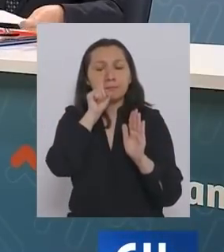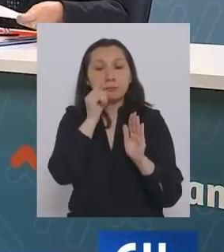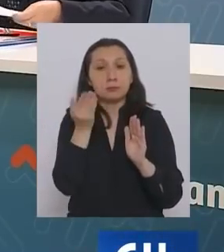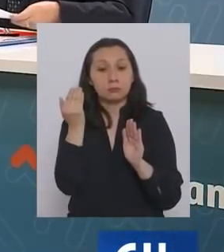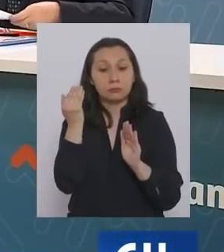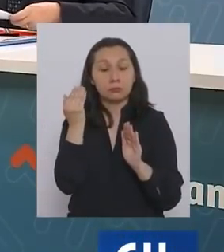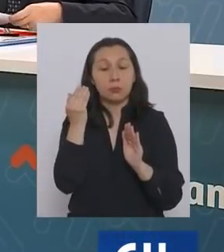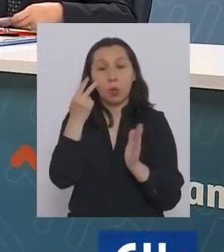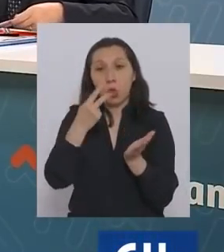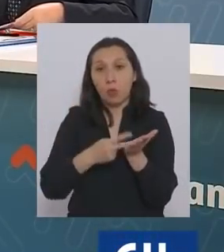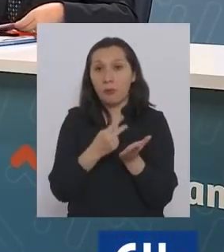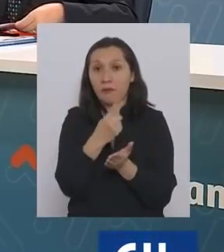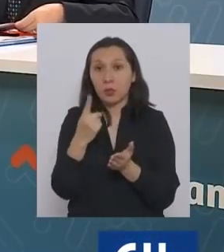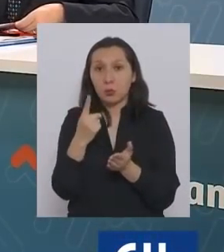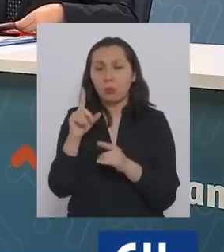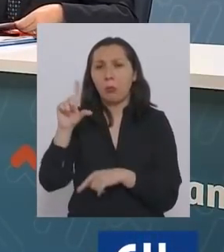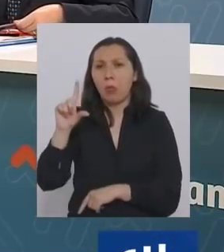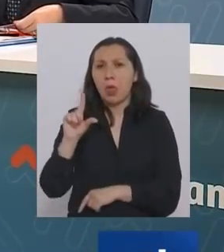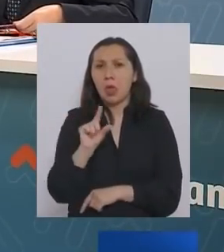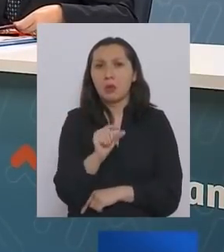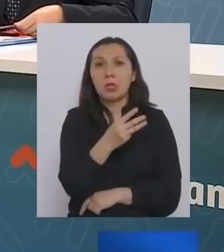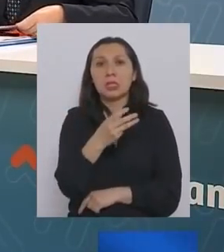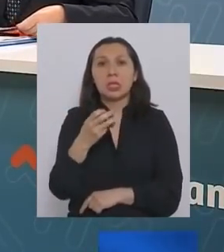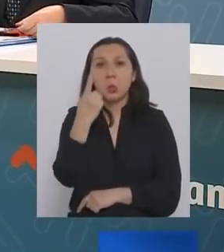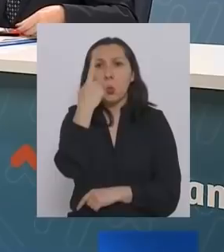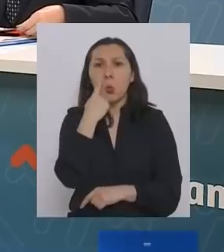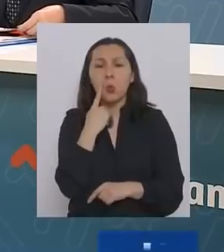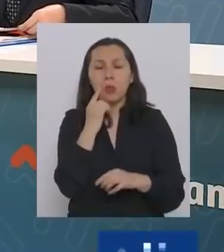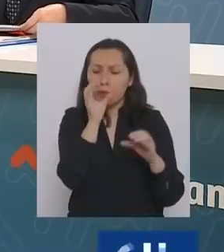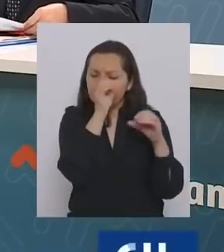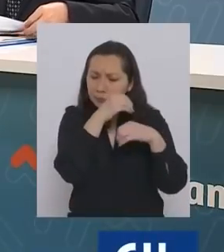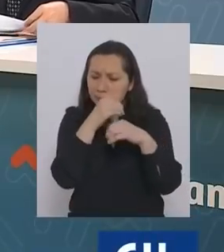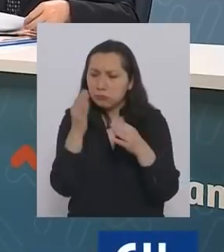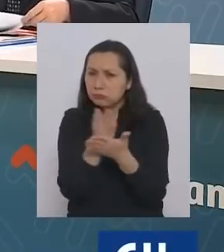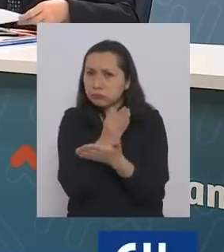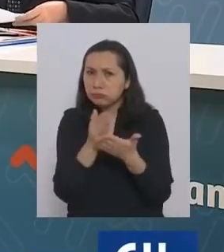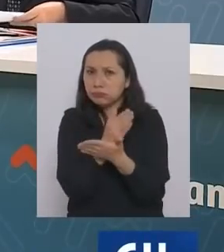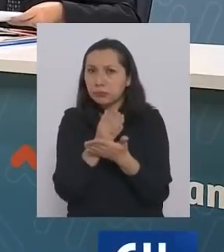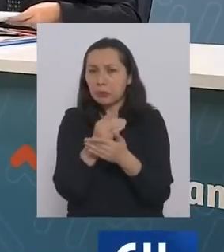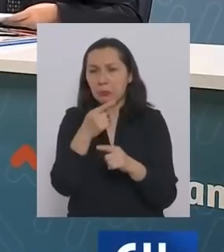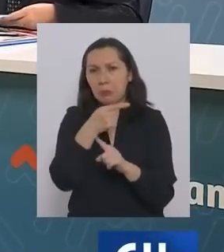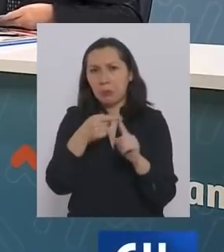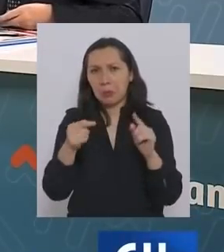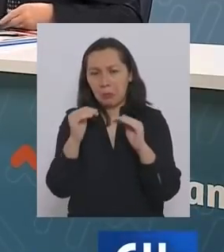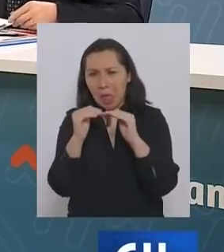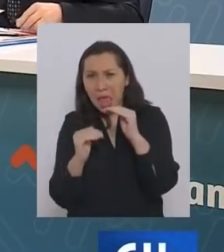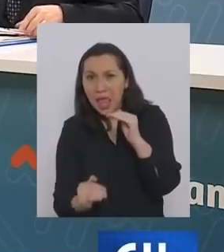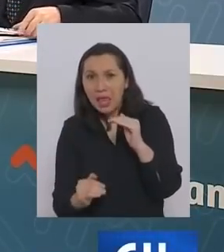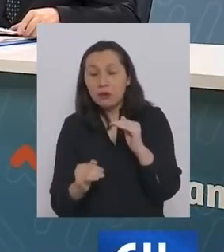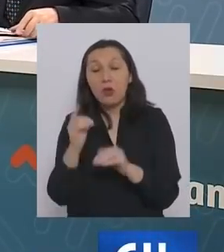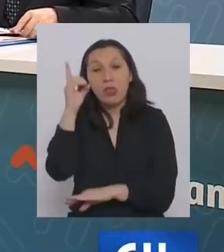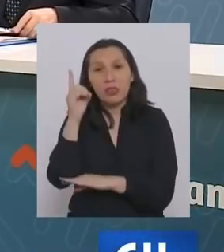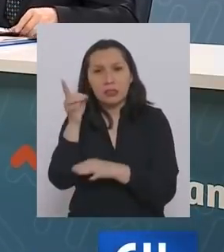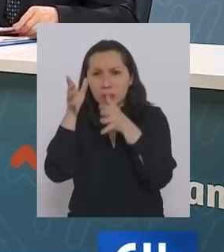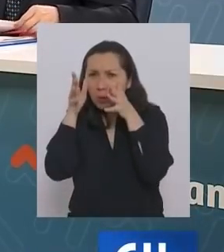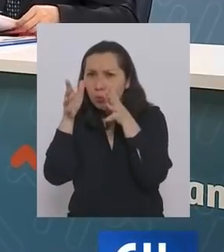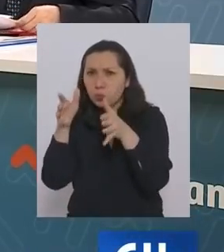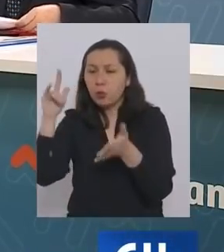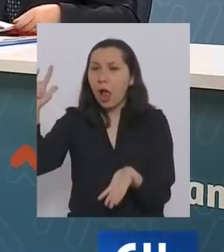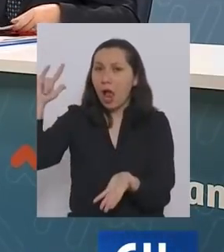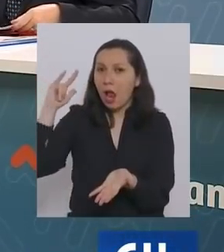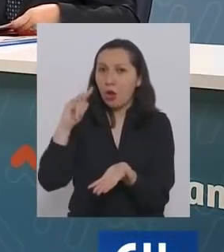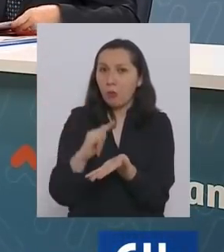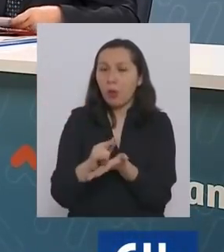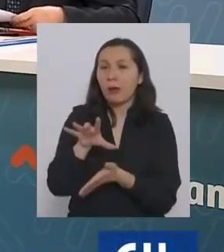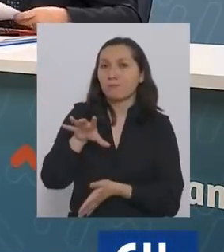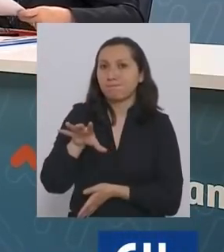últimos días del 2021 esa cifra disminuyó a 300, o sea, menos de la mitad. Entendemos que desde diciembre se enfocó harto en el aeropuerto para